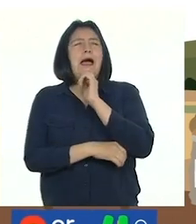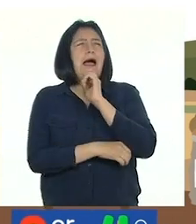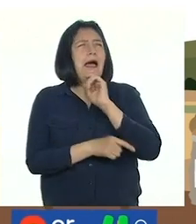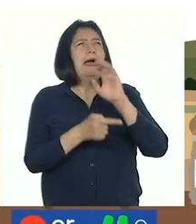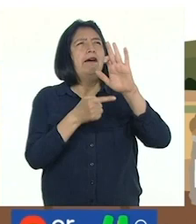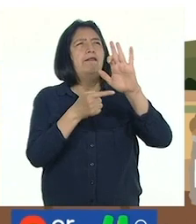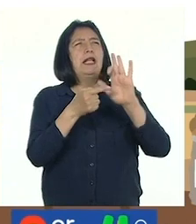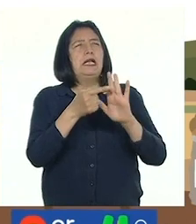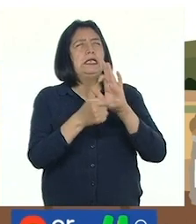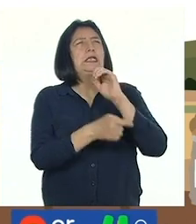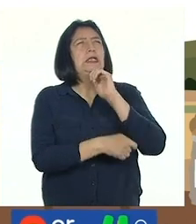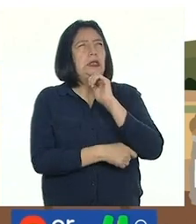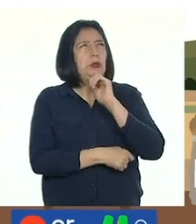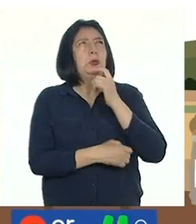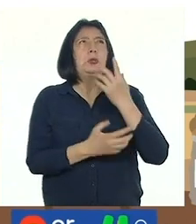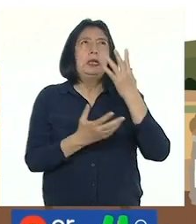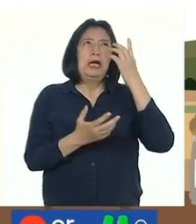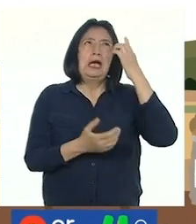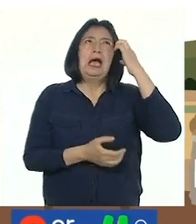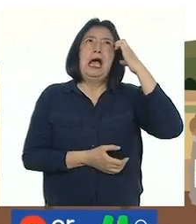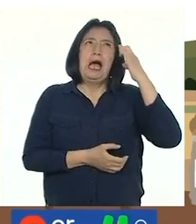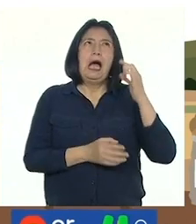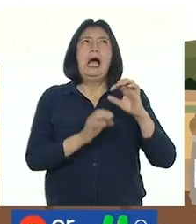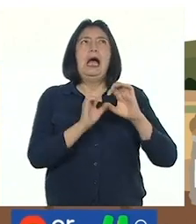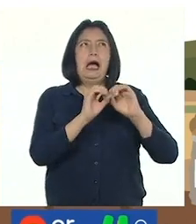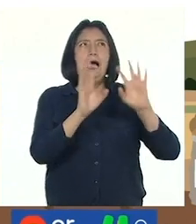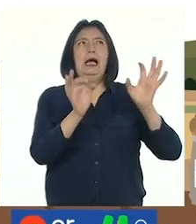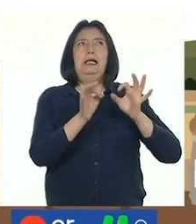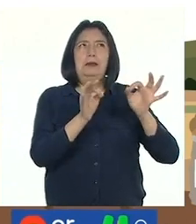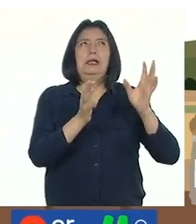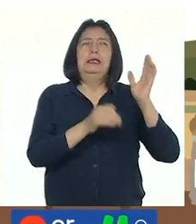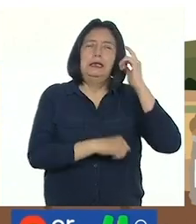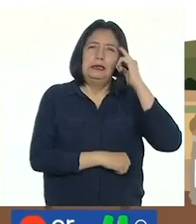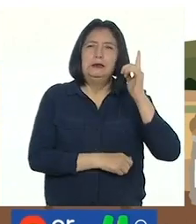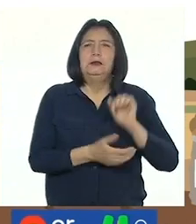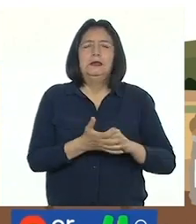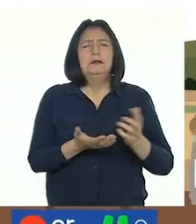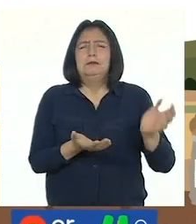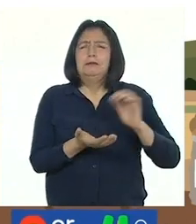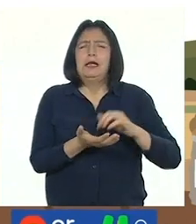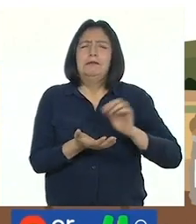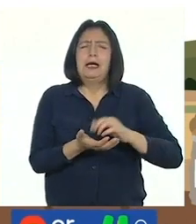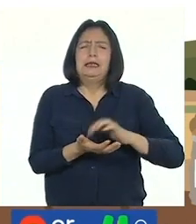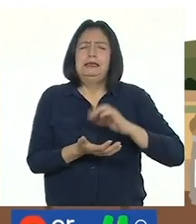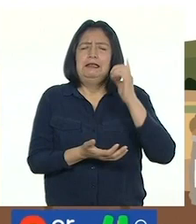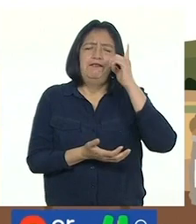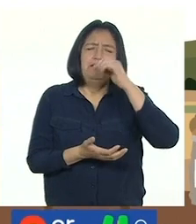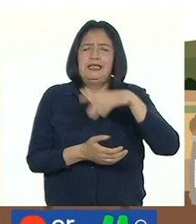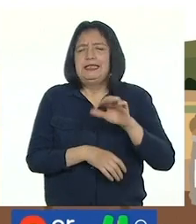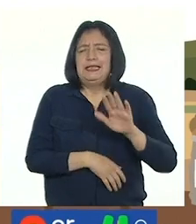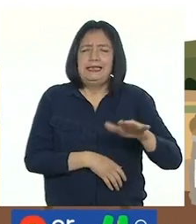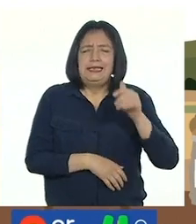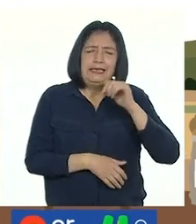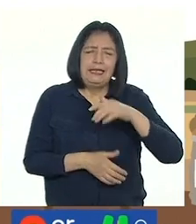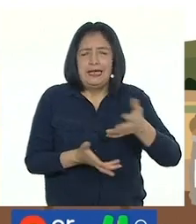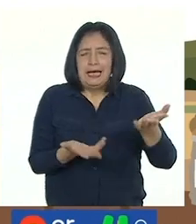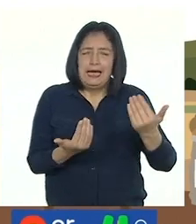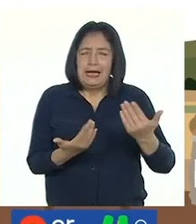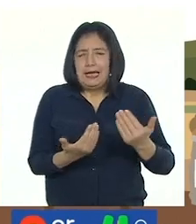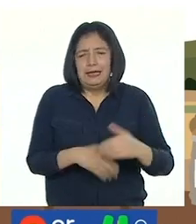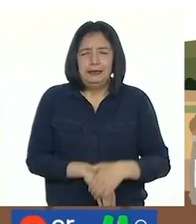¡Fracción, eh! Creo que me va quedando claro. ¡Dame algo más difícil, niña